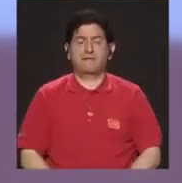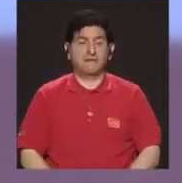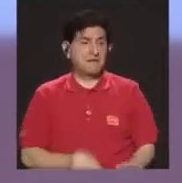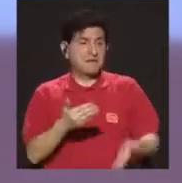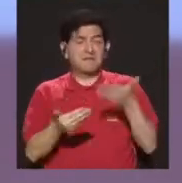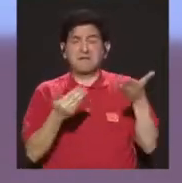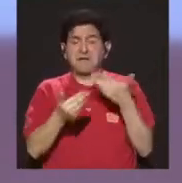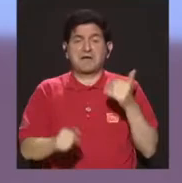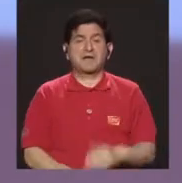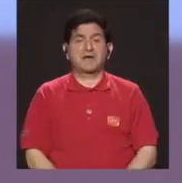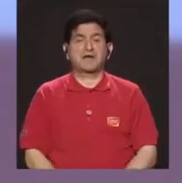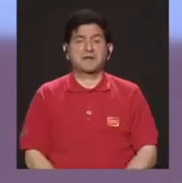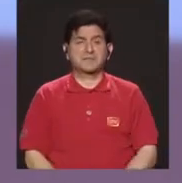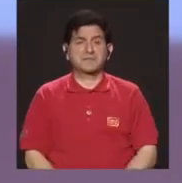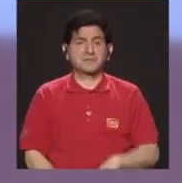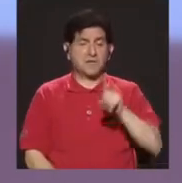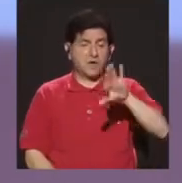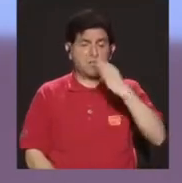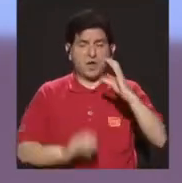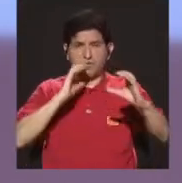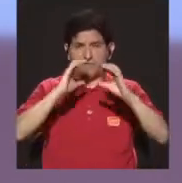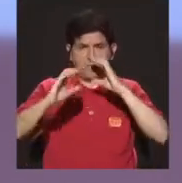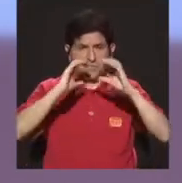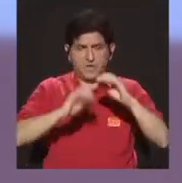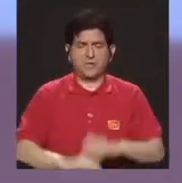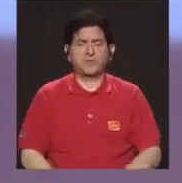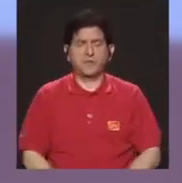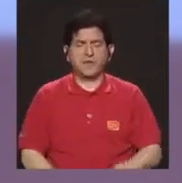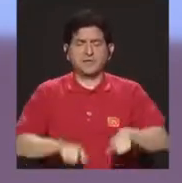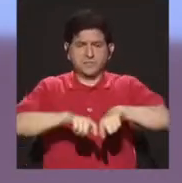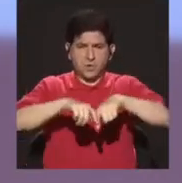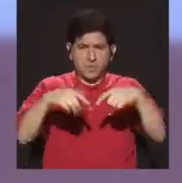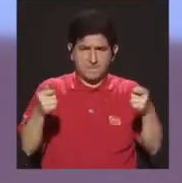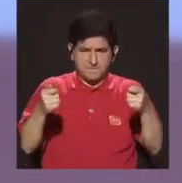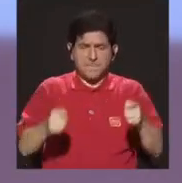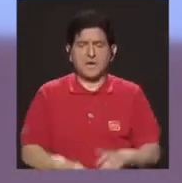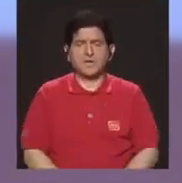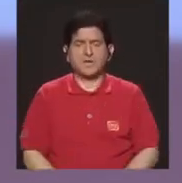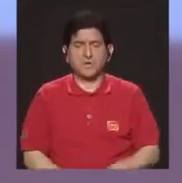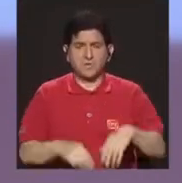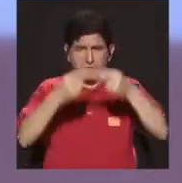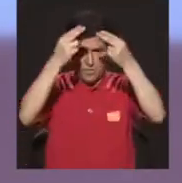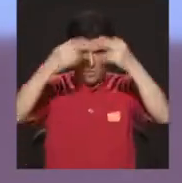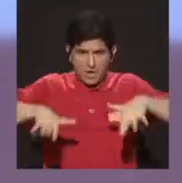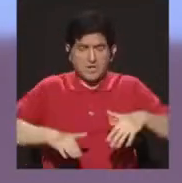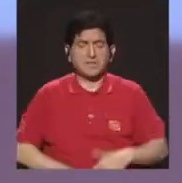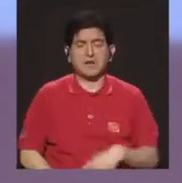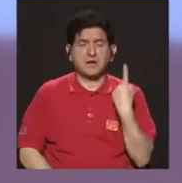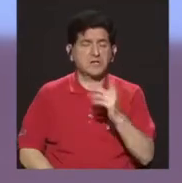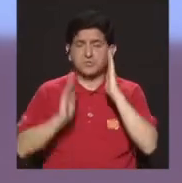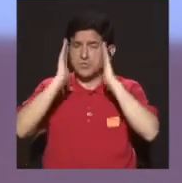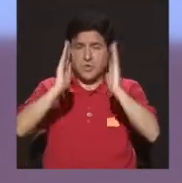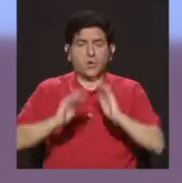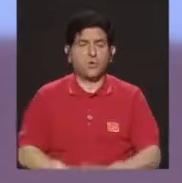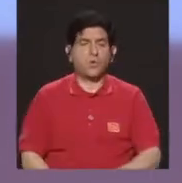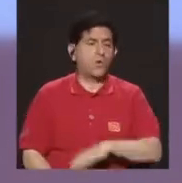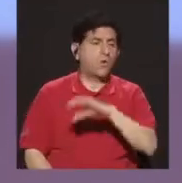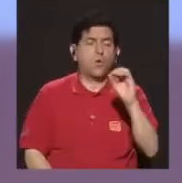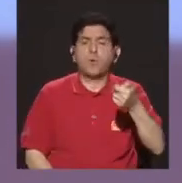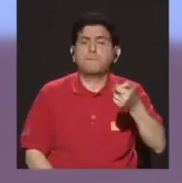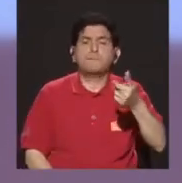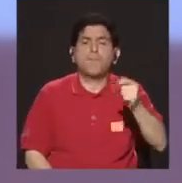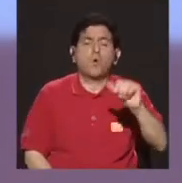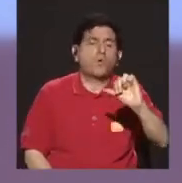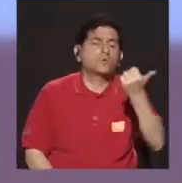prácticamente fue cubierto por un medio un periódico digital y pocas espacios para otras otra